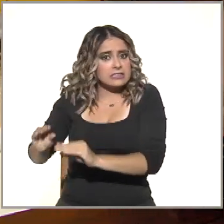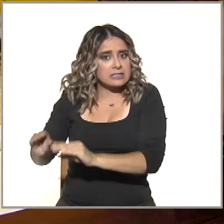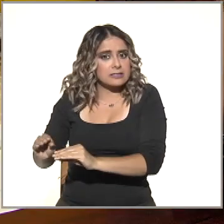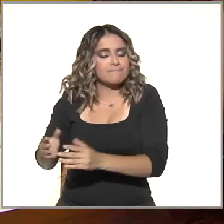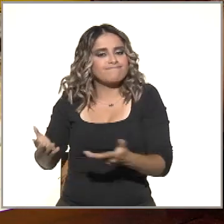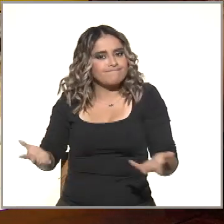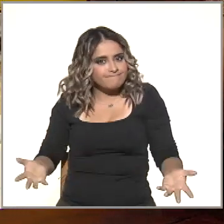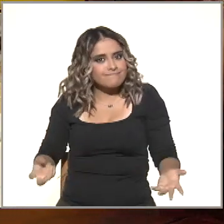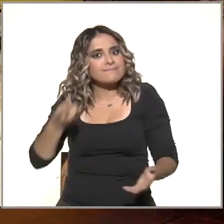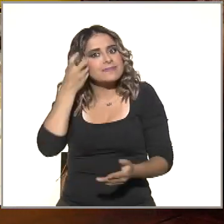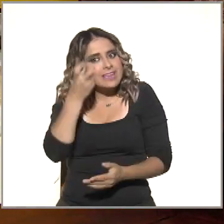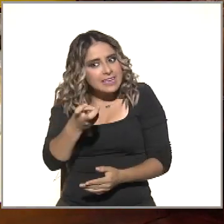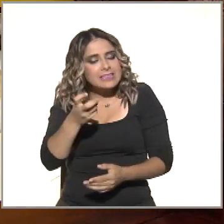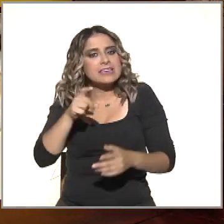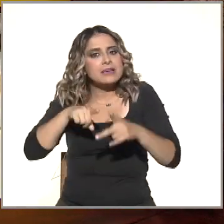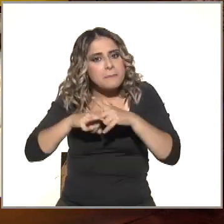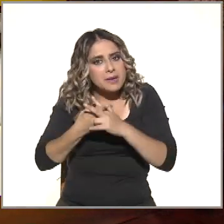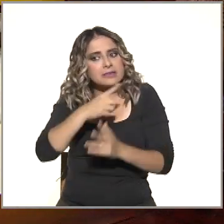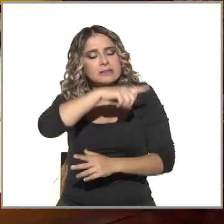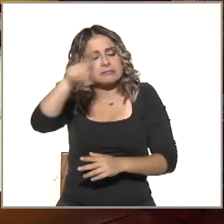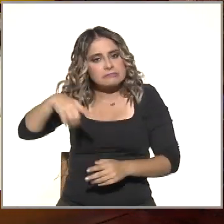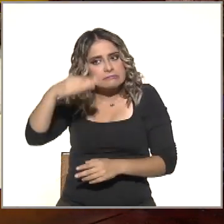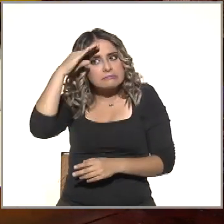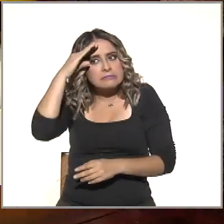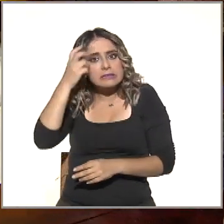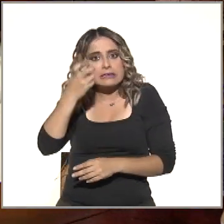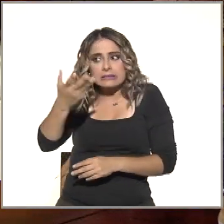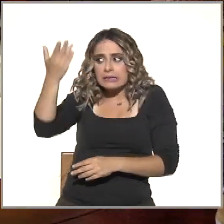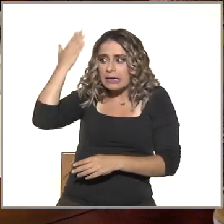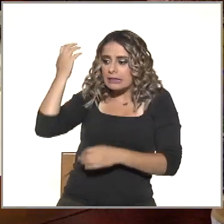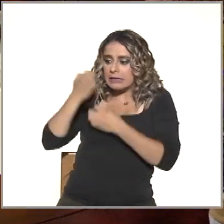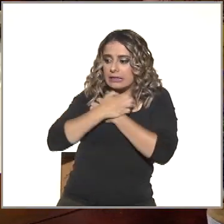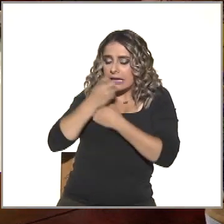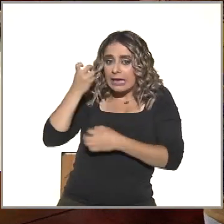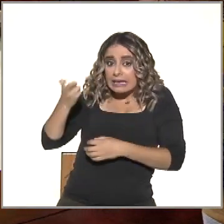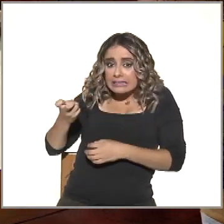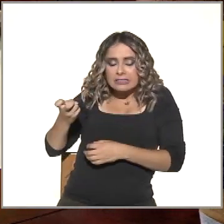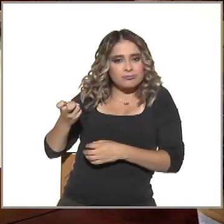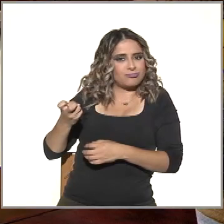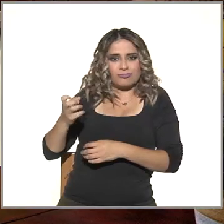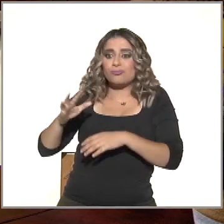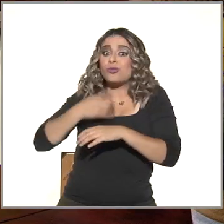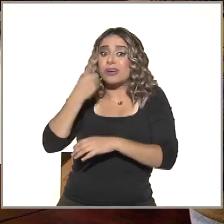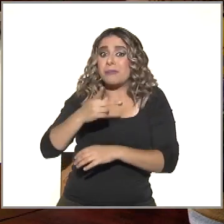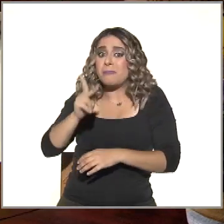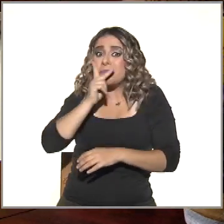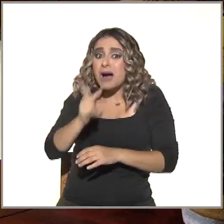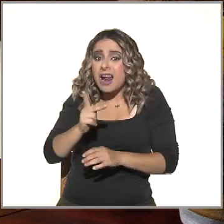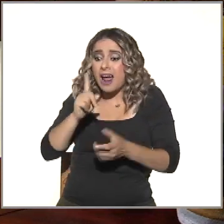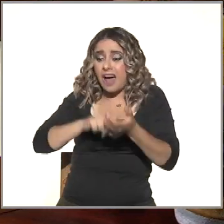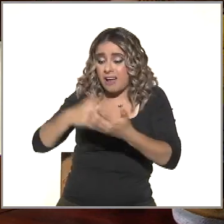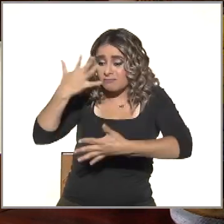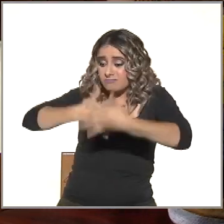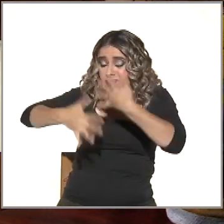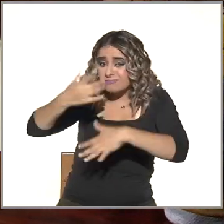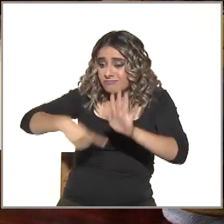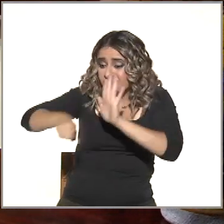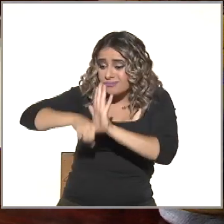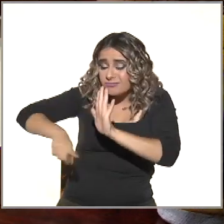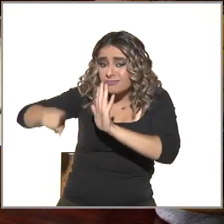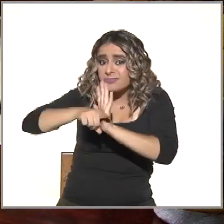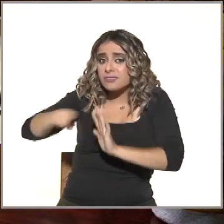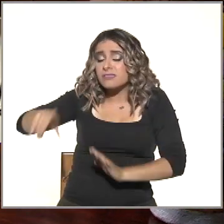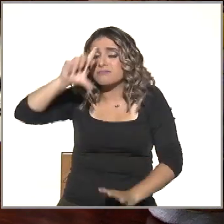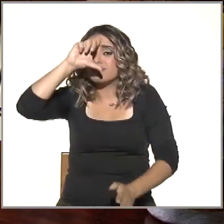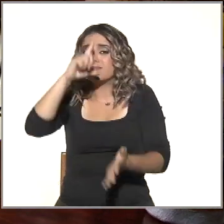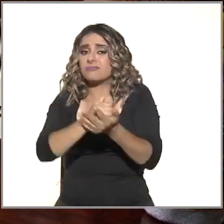¿no? Como empezar a reflexionar hoy sobre el peso que tienen las palabras, pero que a lo mejor es algo que durante mucho